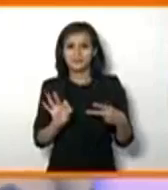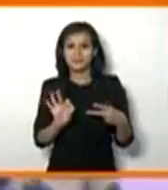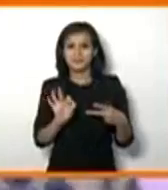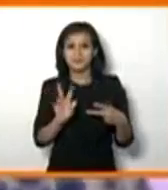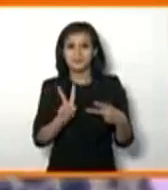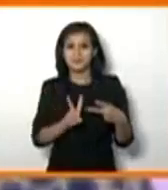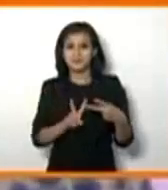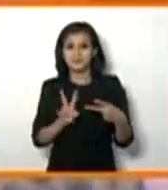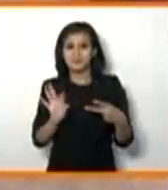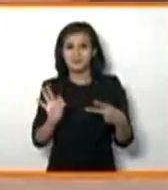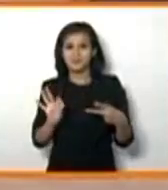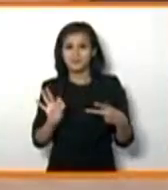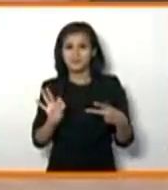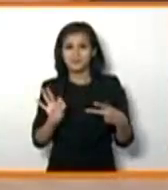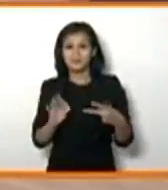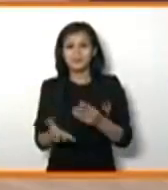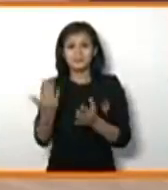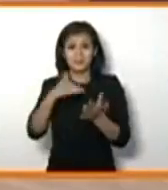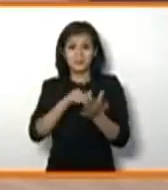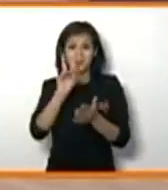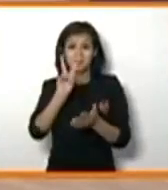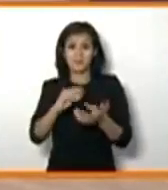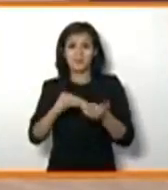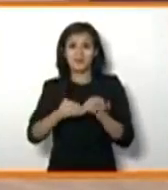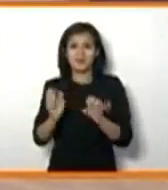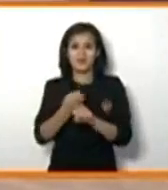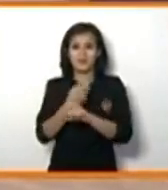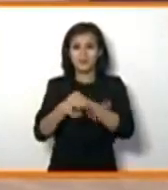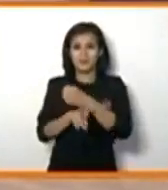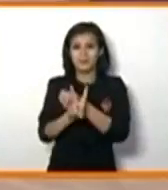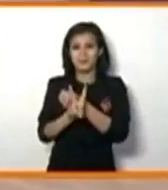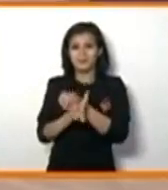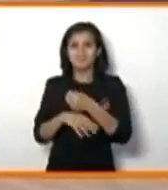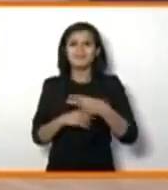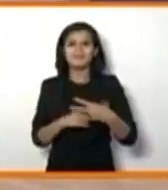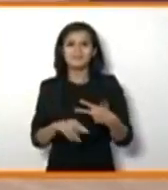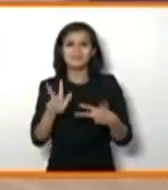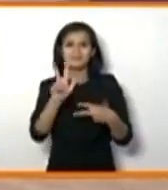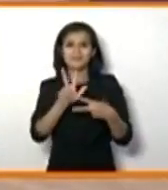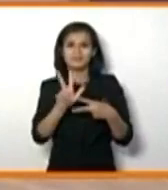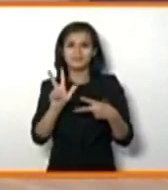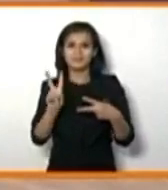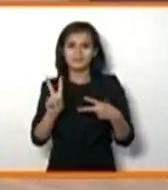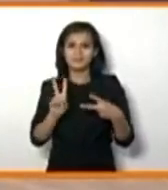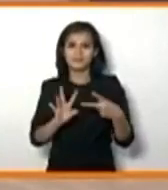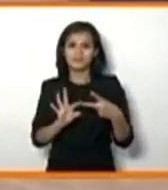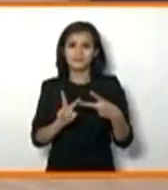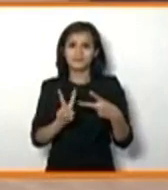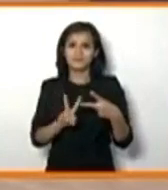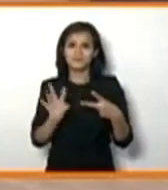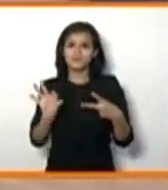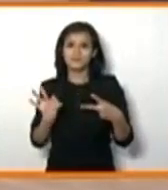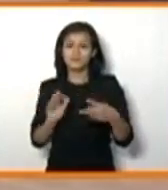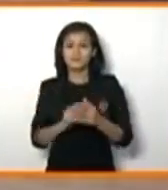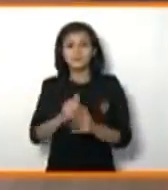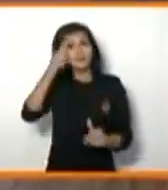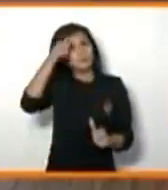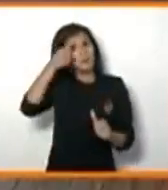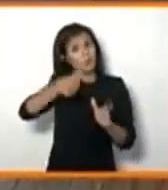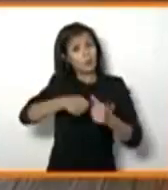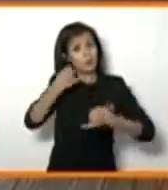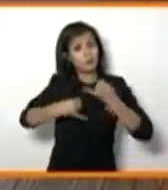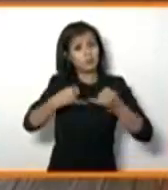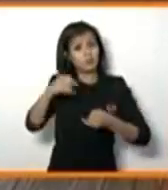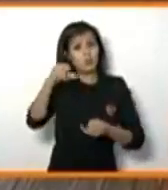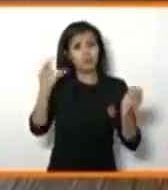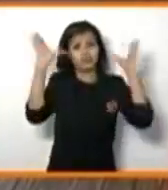número ganador es el 29. Los números ganadores en premiados son 32 y 29. Recuerda, querido jugador, que